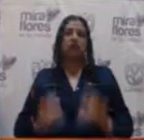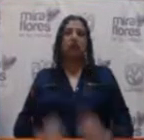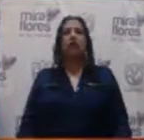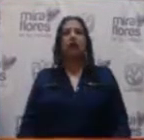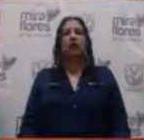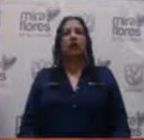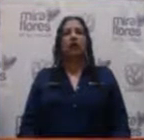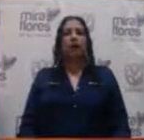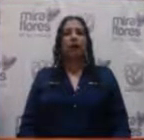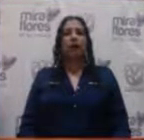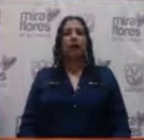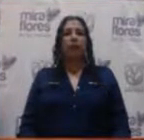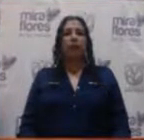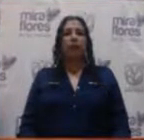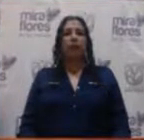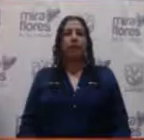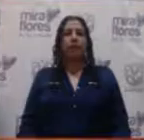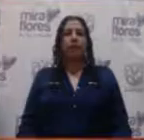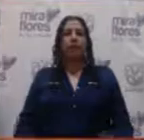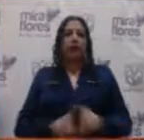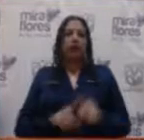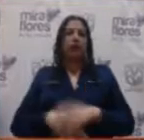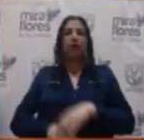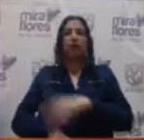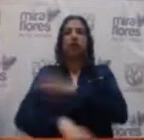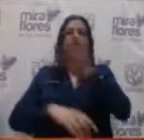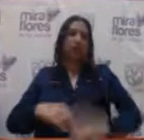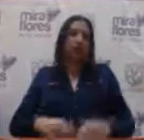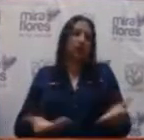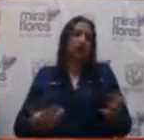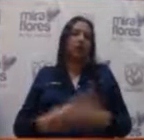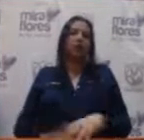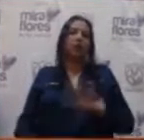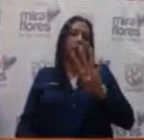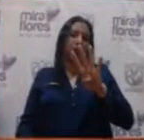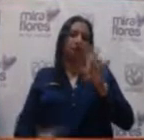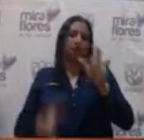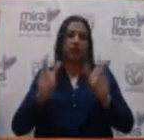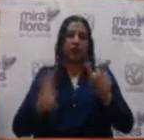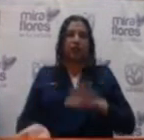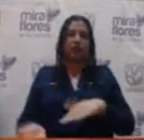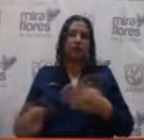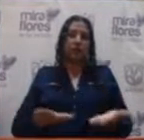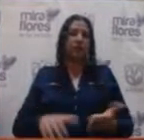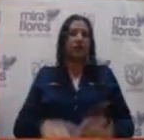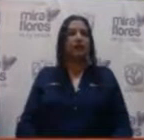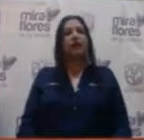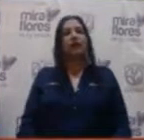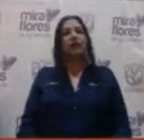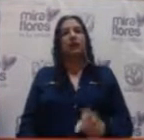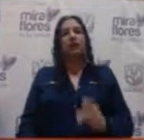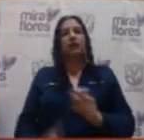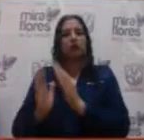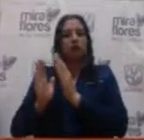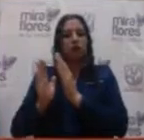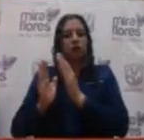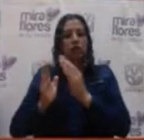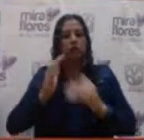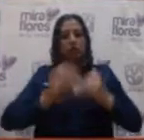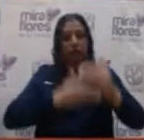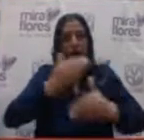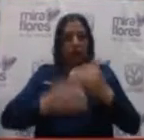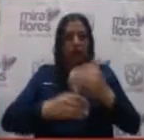viene seguido de consecuencias fatales con 4 personas. Y el proceso en sí es un proceso muy complejo,